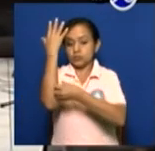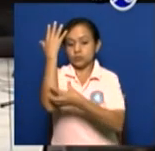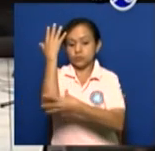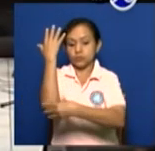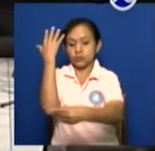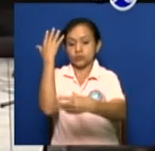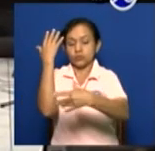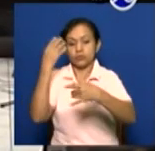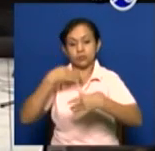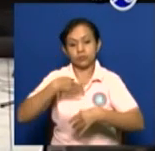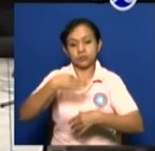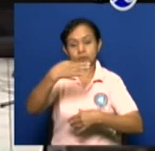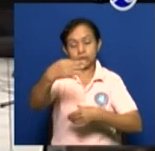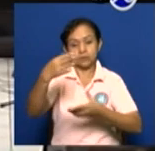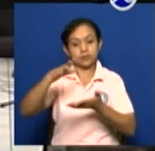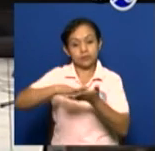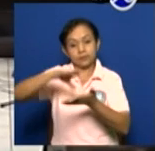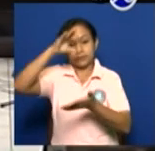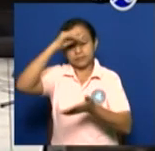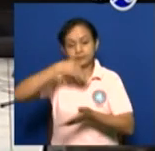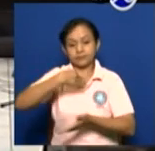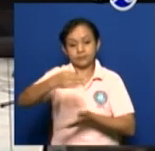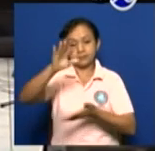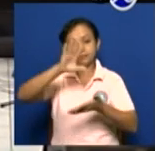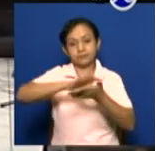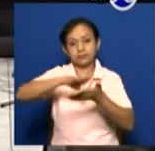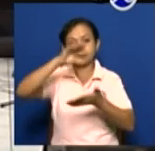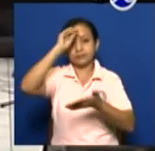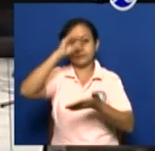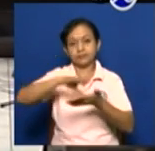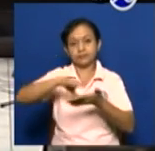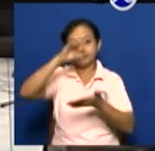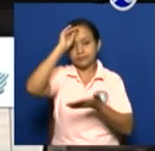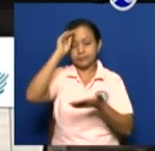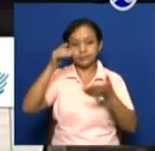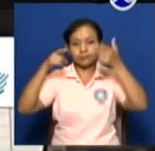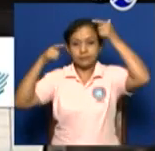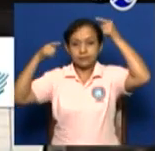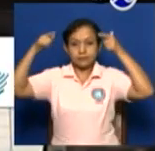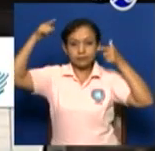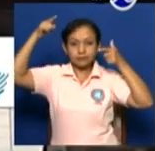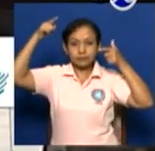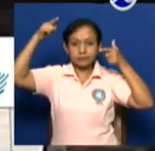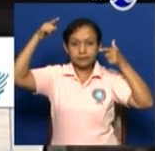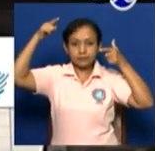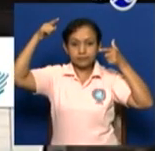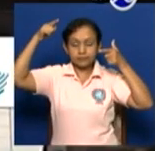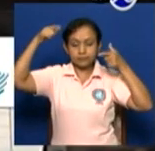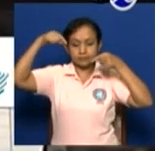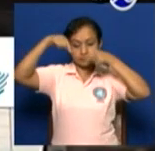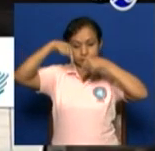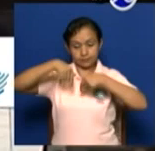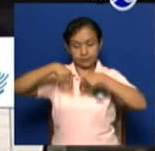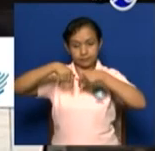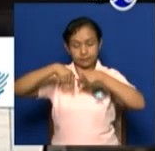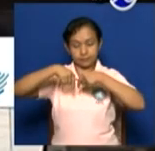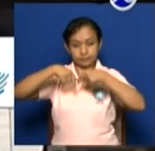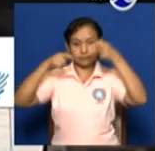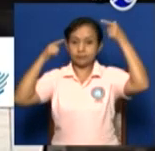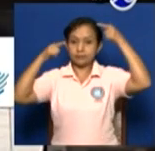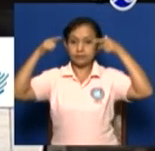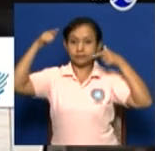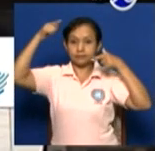presente y para nuestro porvenir. El Sandino del aquí y el